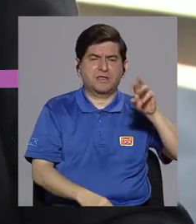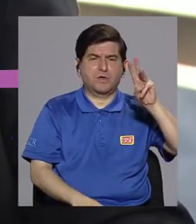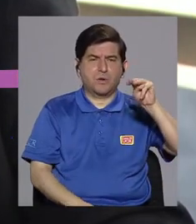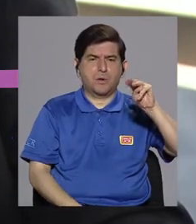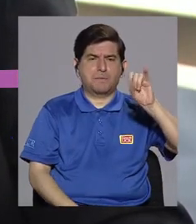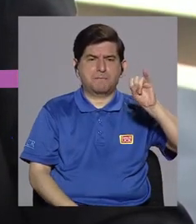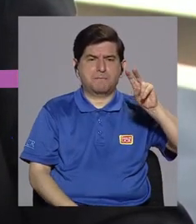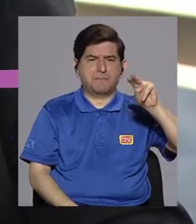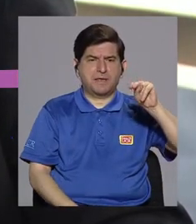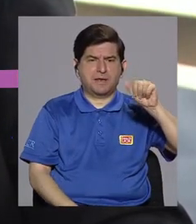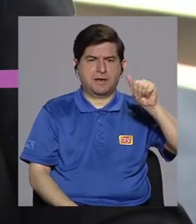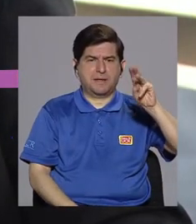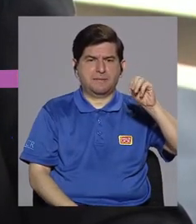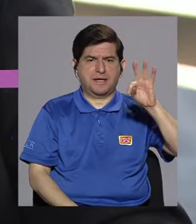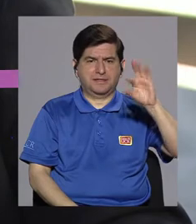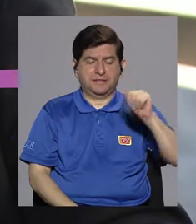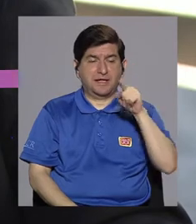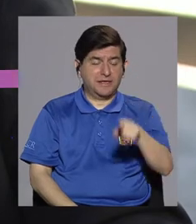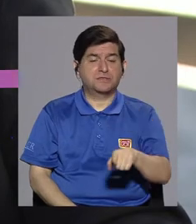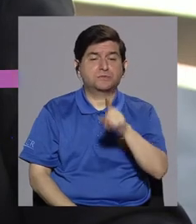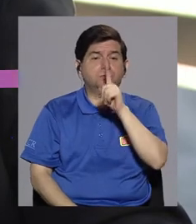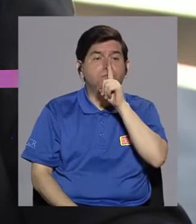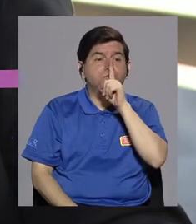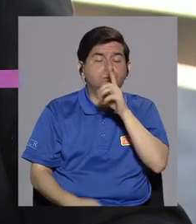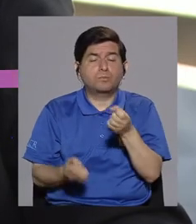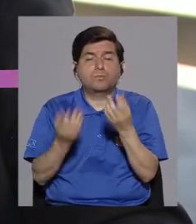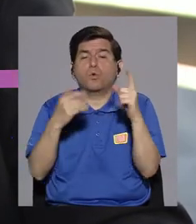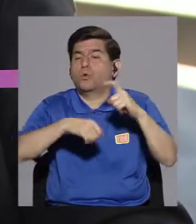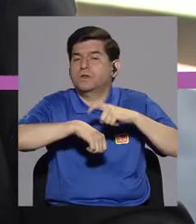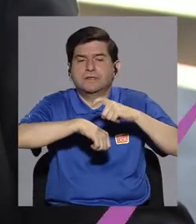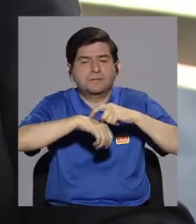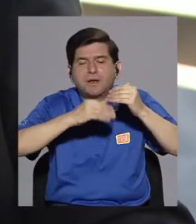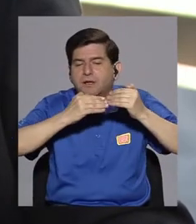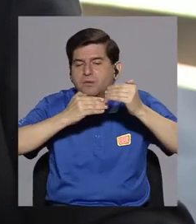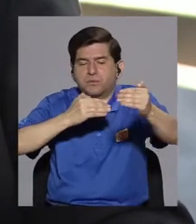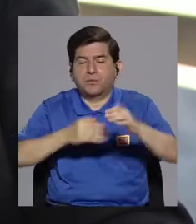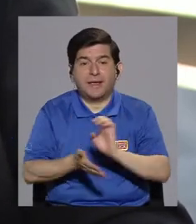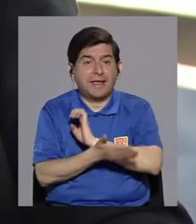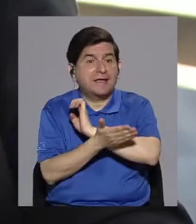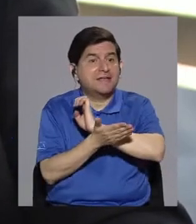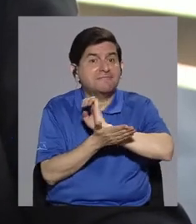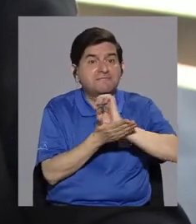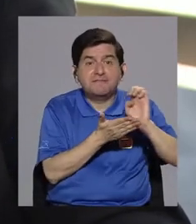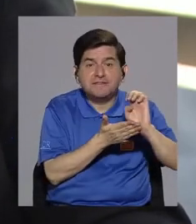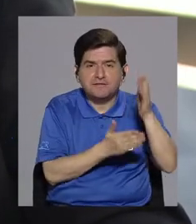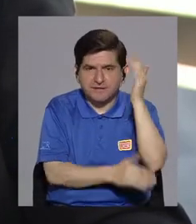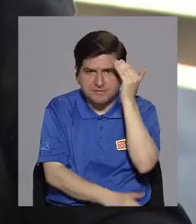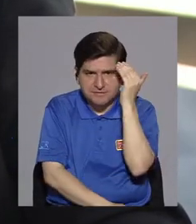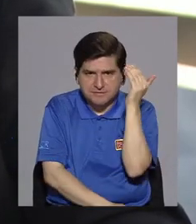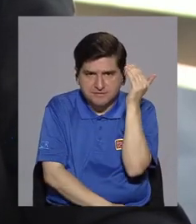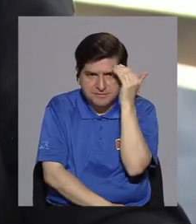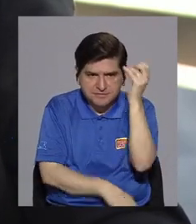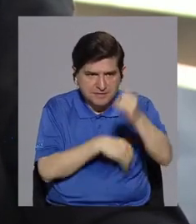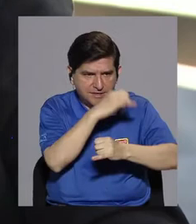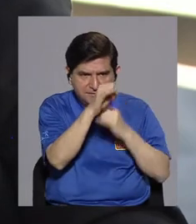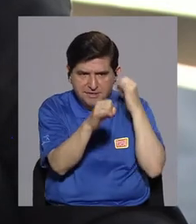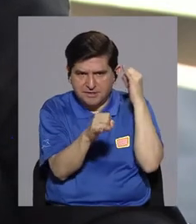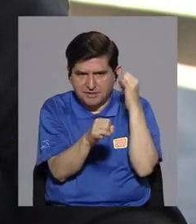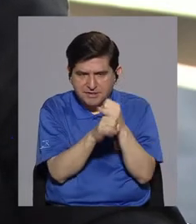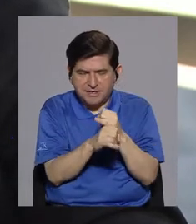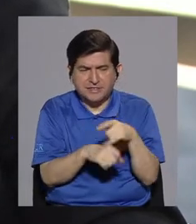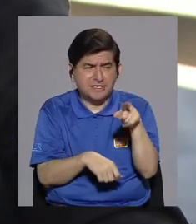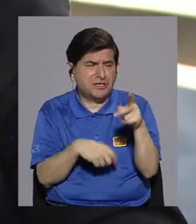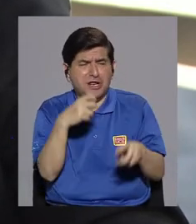mantuvo lamentablemente en secreto durante mucho tiempo para evitar que se conociera a nivel internacional como